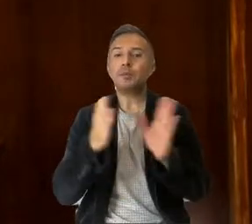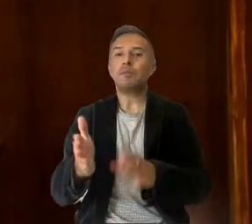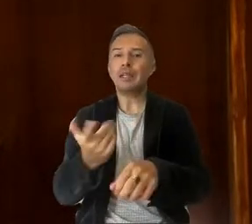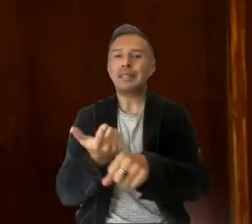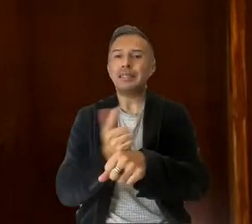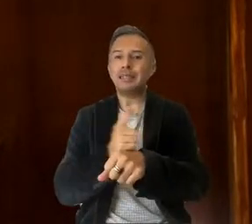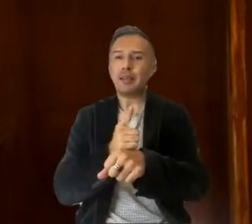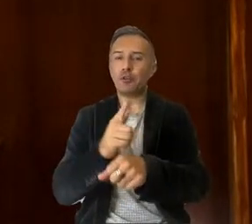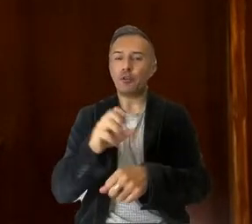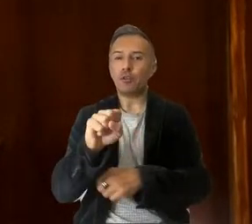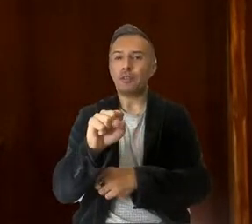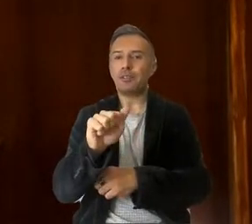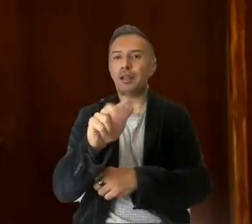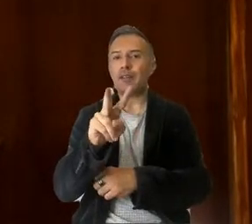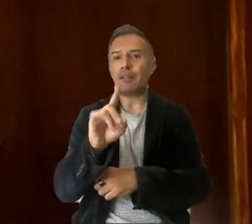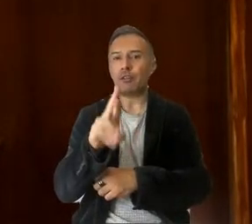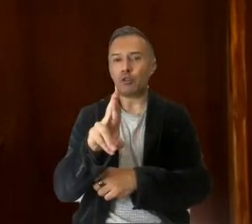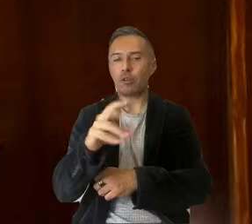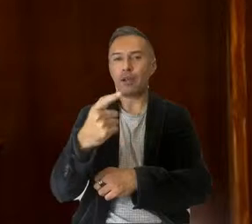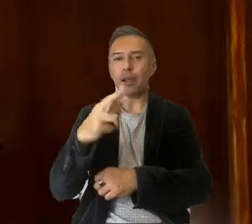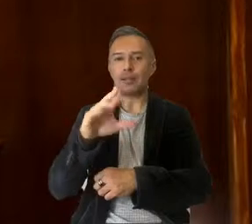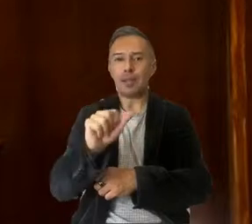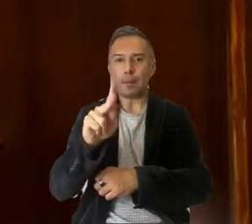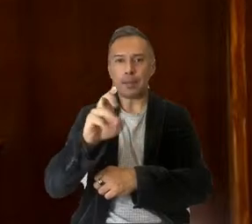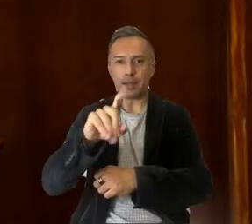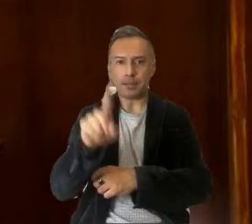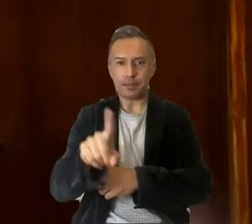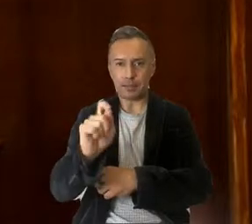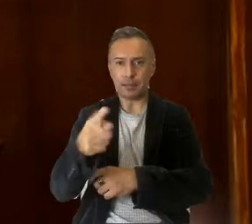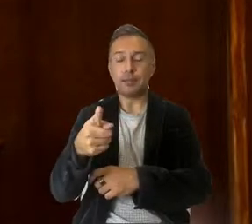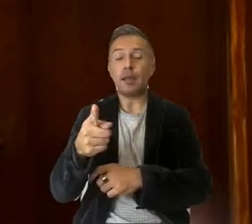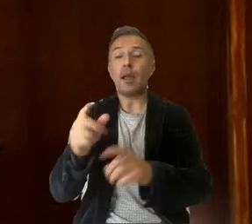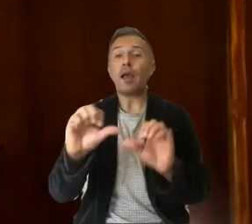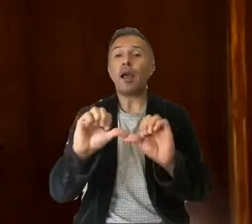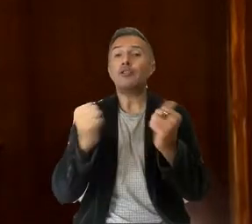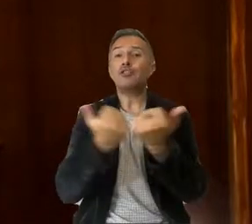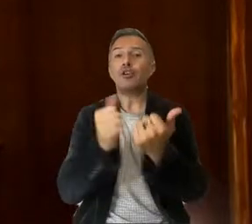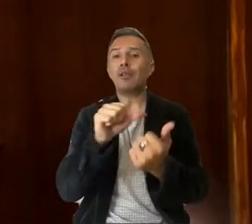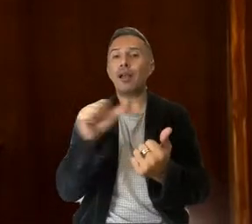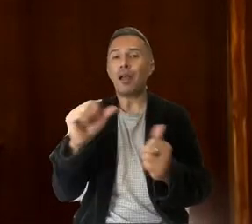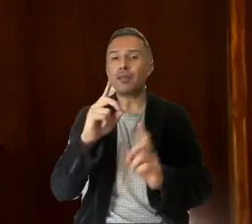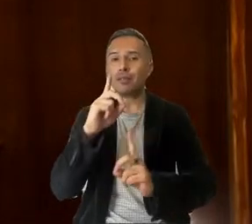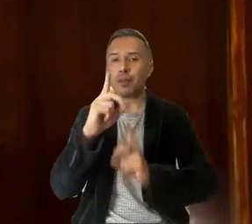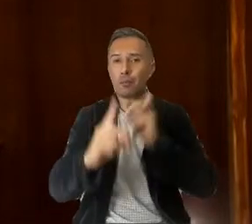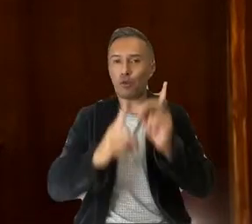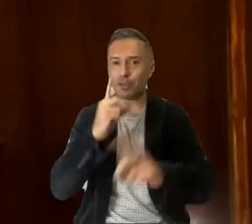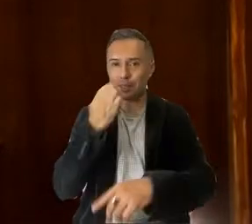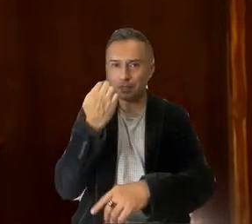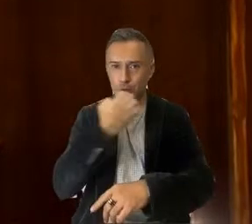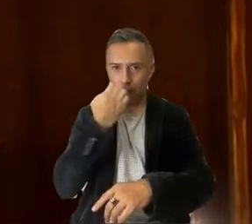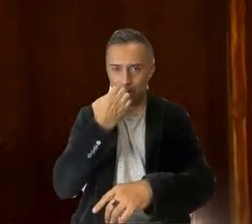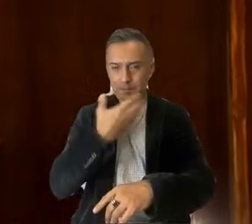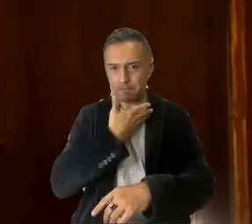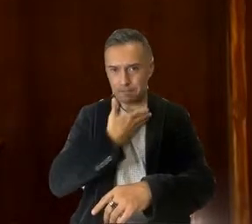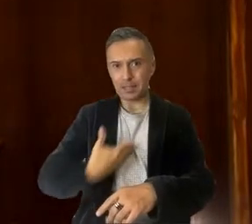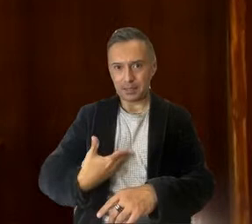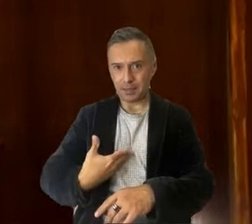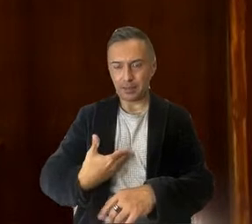Al licenciado Salvador Ramón García Pérez, presidente de la Asociación del Deporte Escolar.